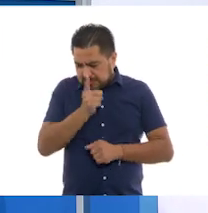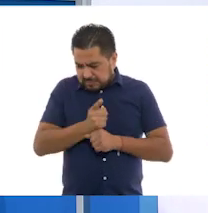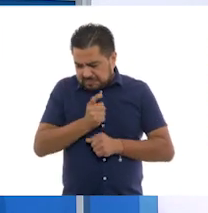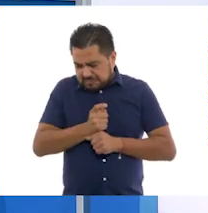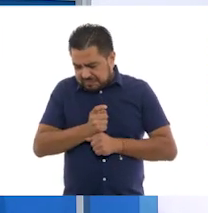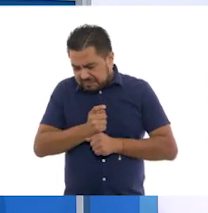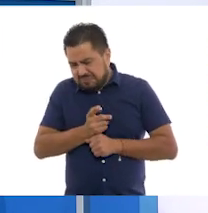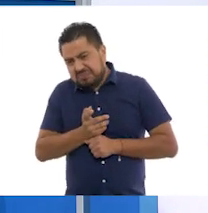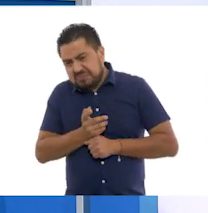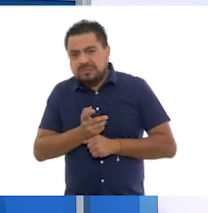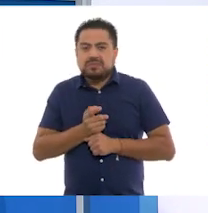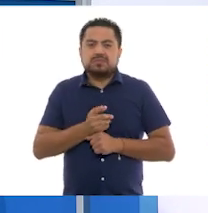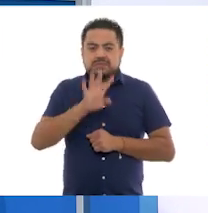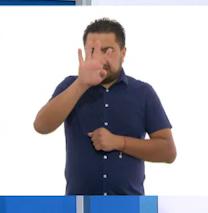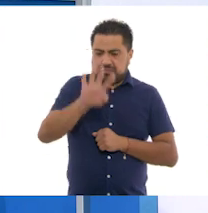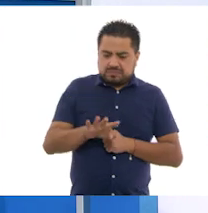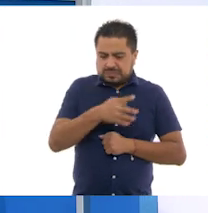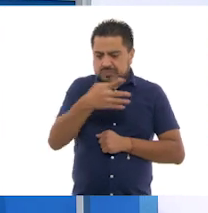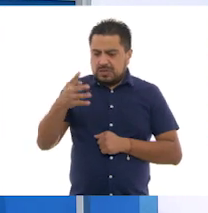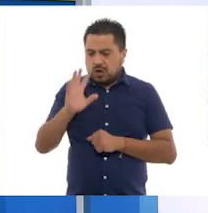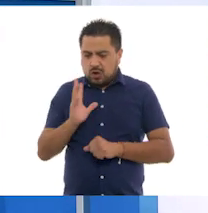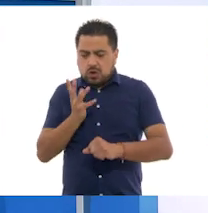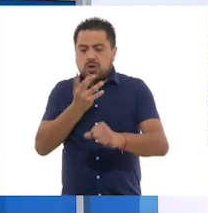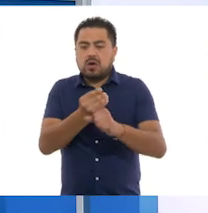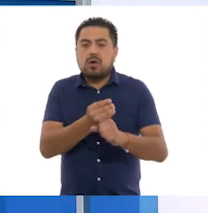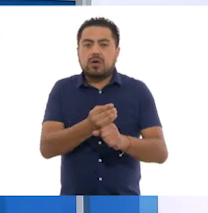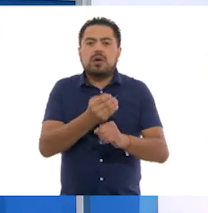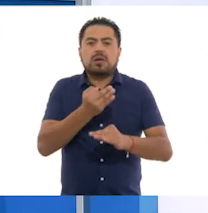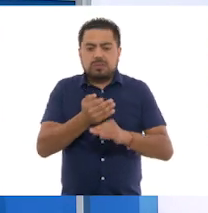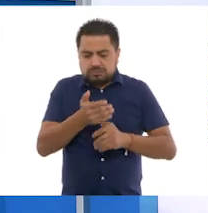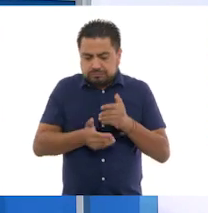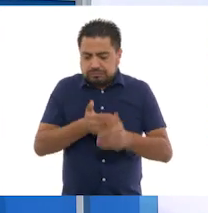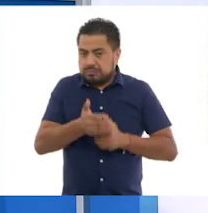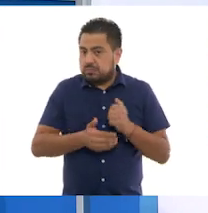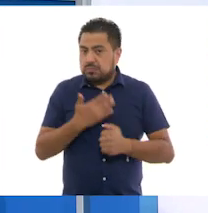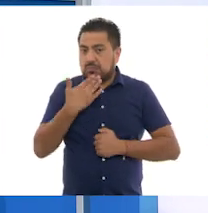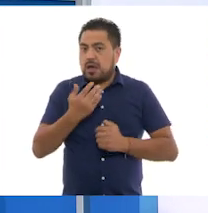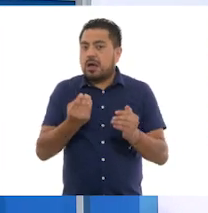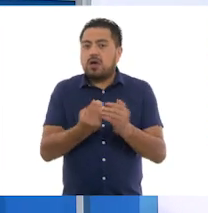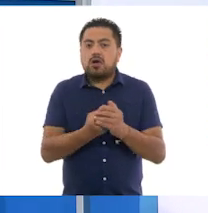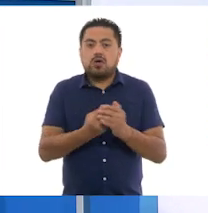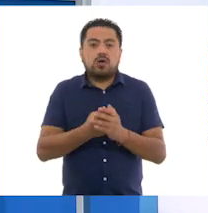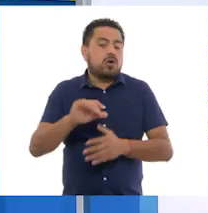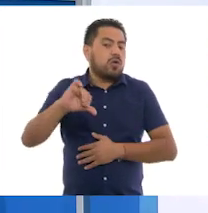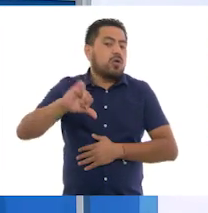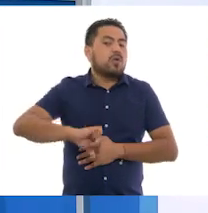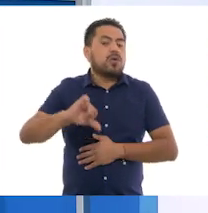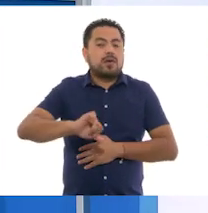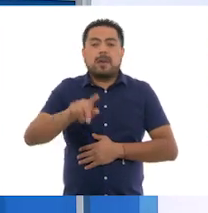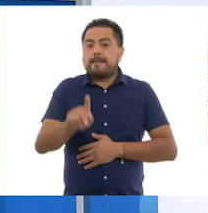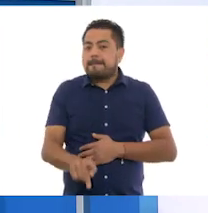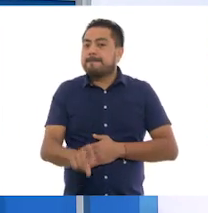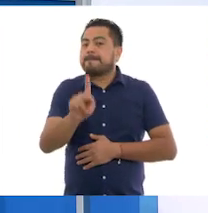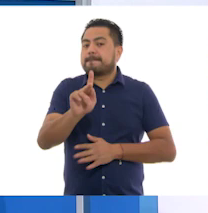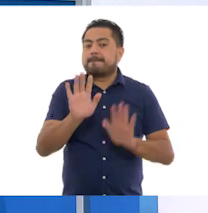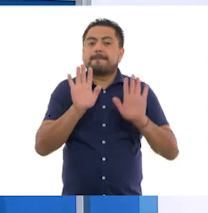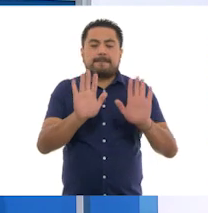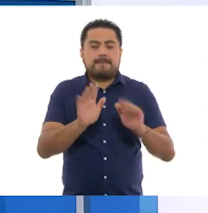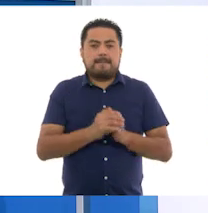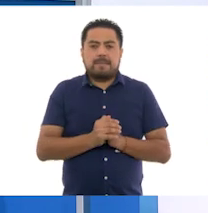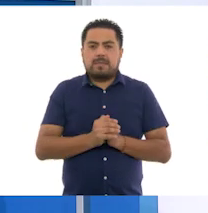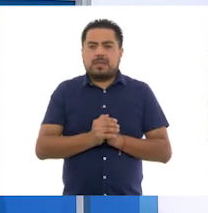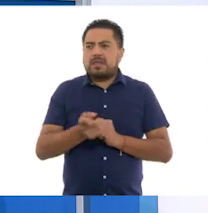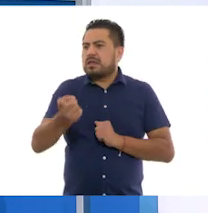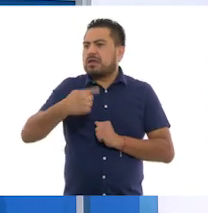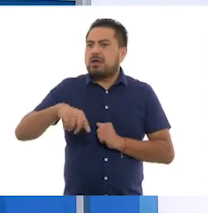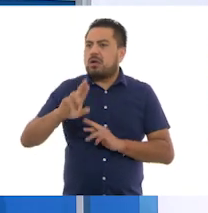bueno, nuestra tabla ya se está completando. Vamos avanzando muy bien en nuestra clase del día de hoy. Pero hay alguien que no